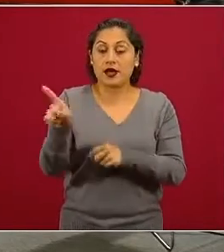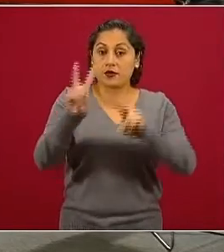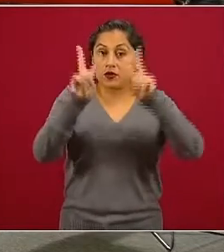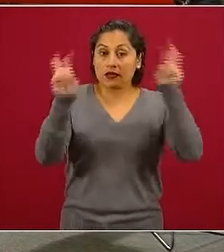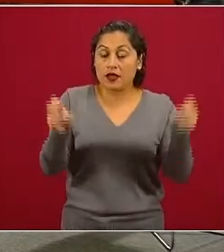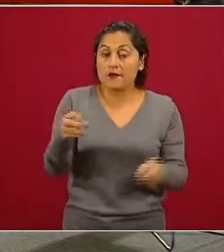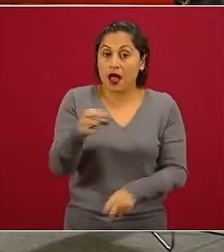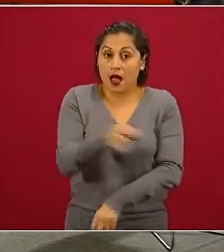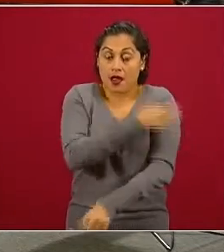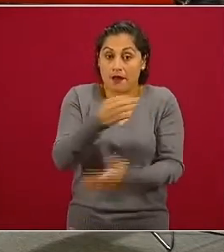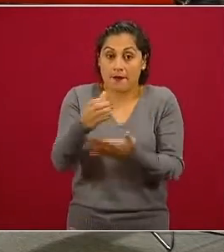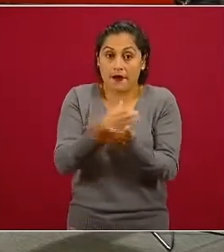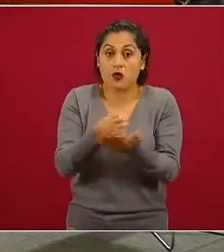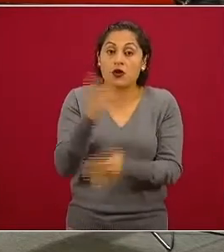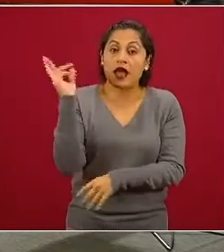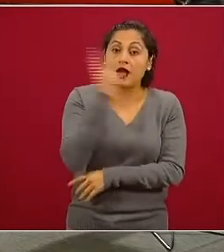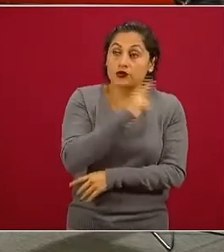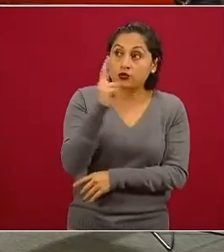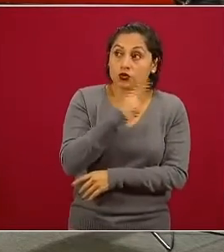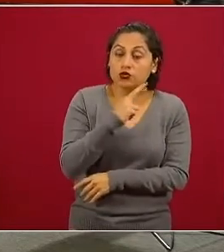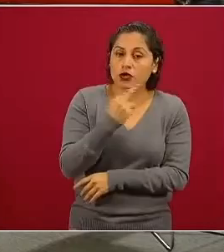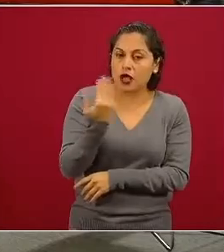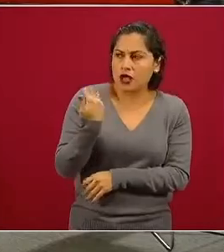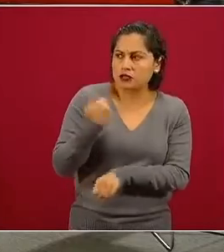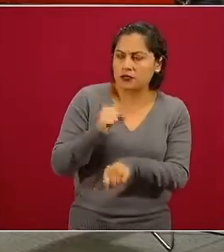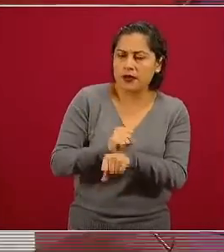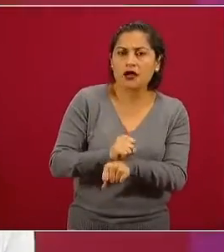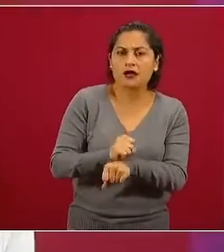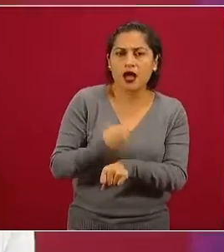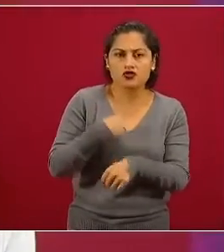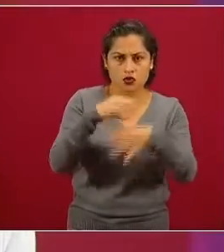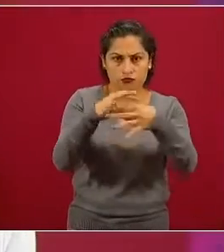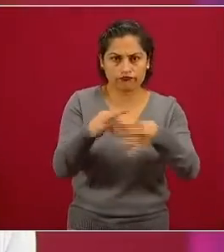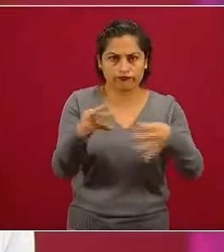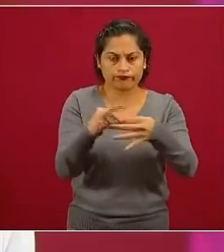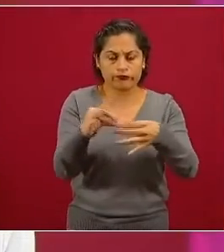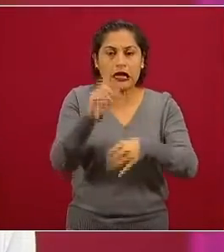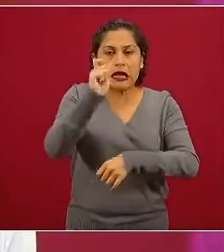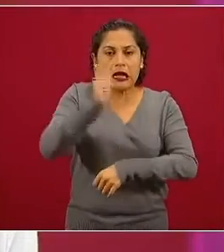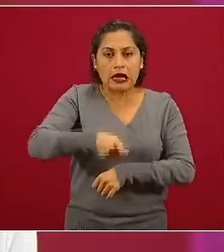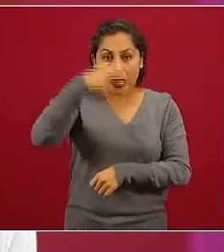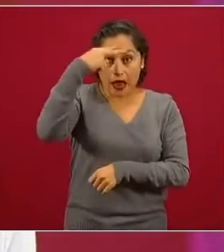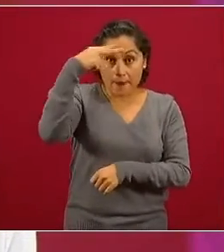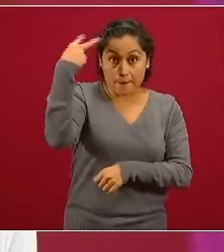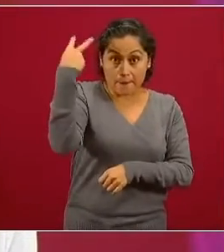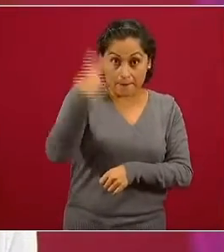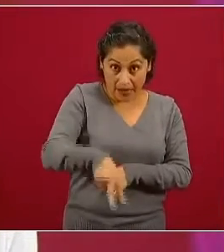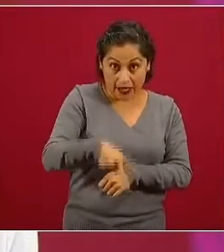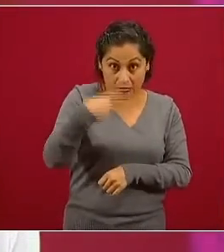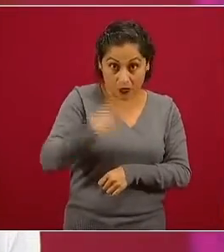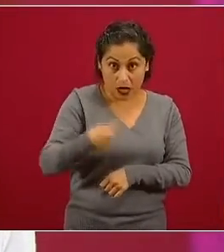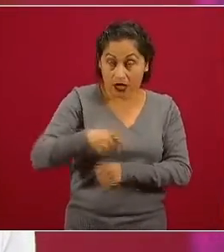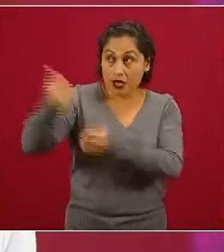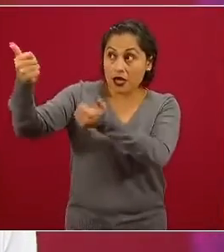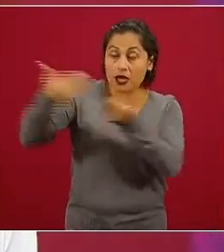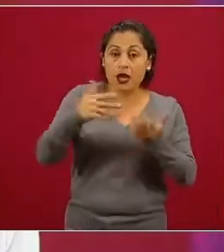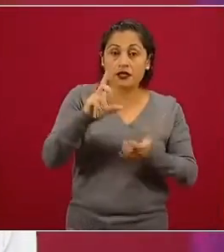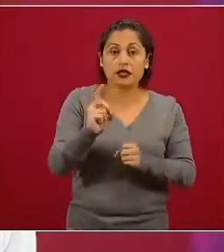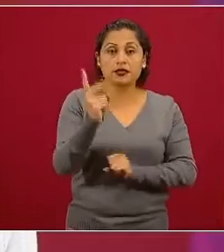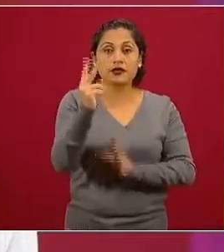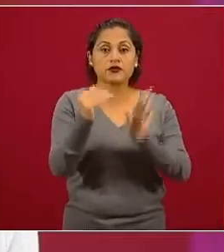diversas las hemos estado comentando a lo largo de la semana. Cuando se habla de cantidades de vacunas que serán transferidas a nuestro país, no tienen